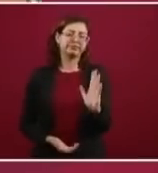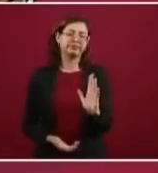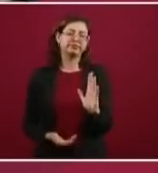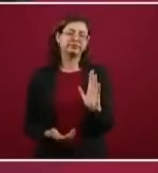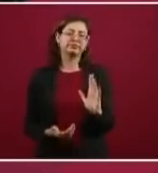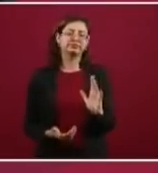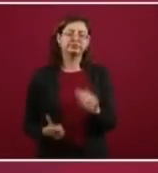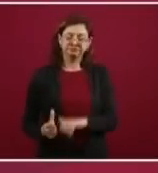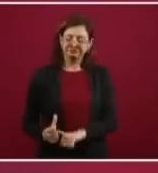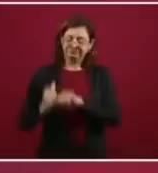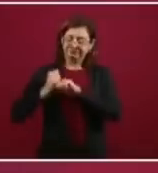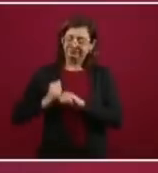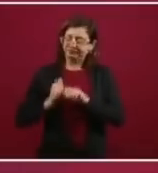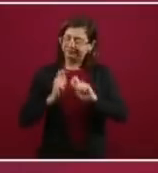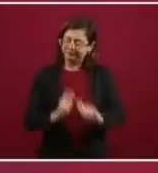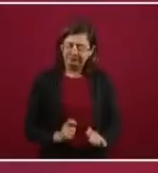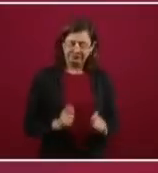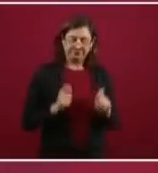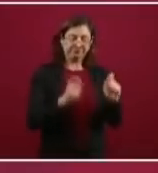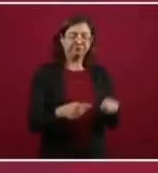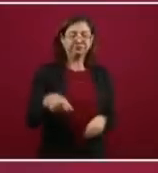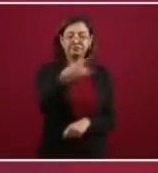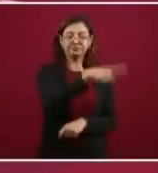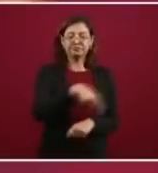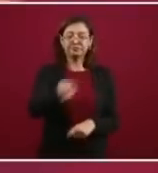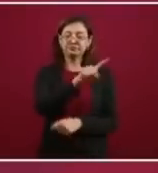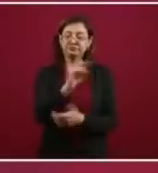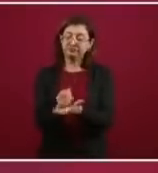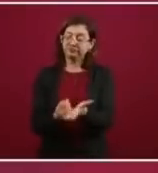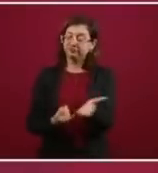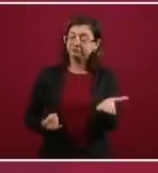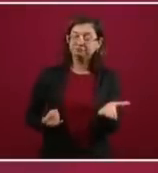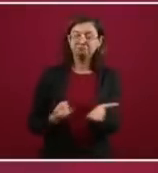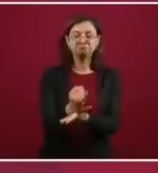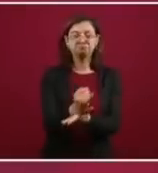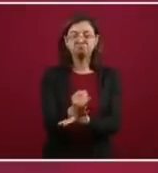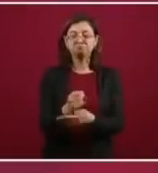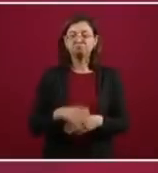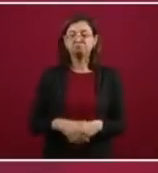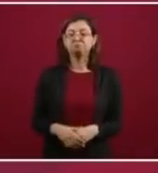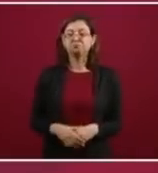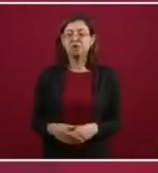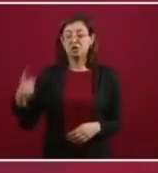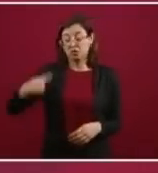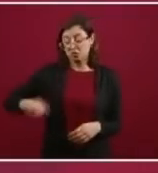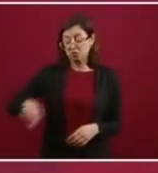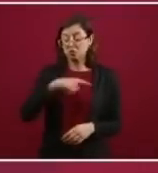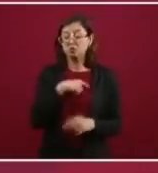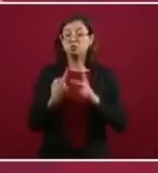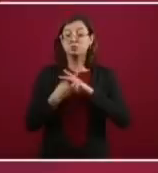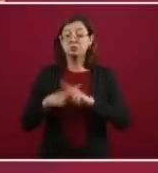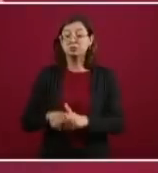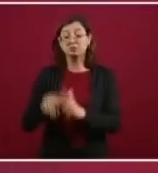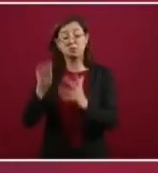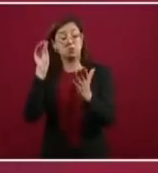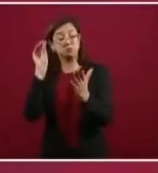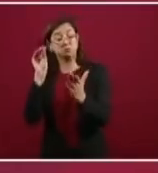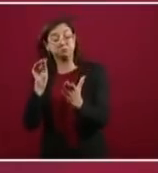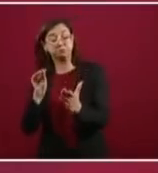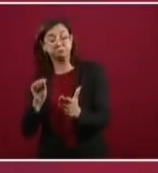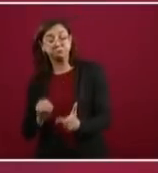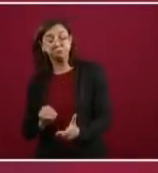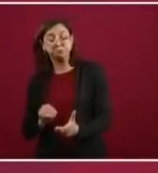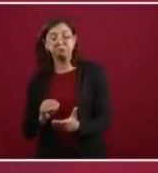son los ciudadanos los que van a decidir y nosotros estamos creando los cauces para